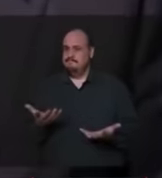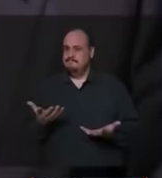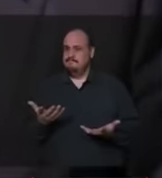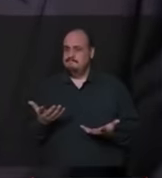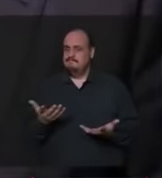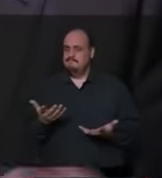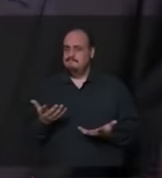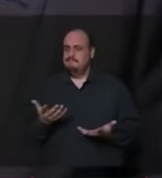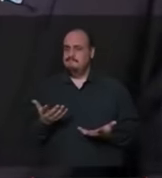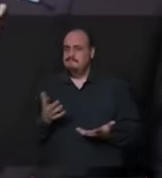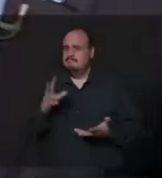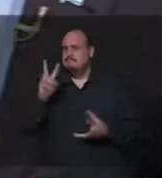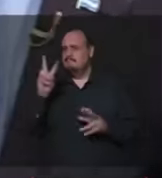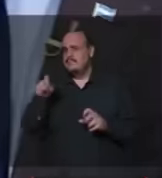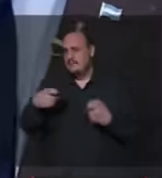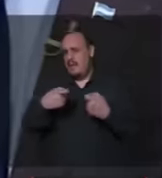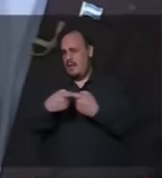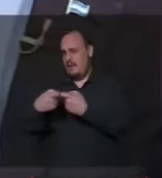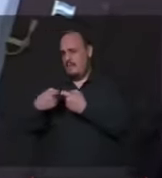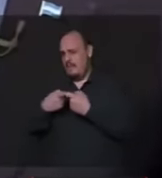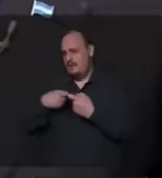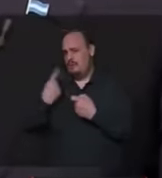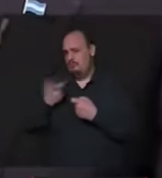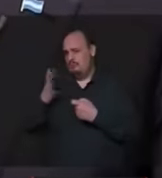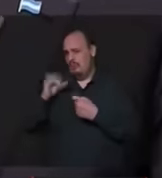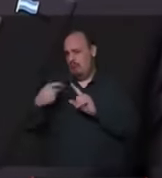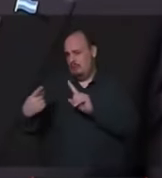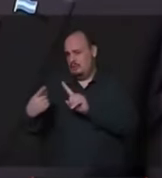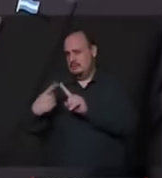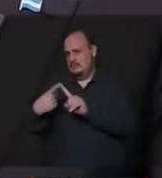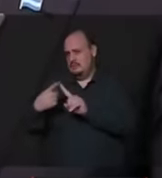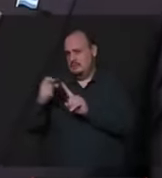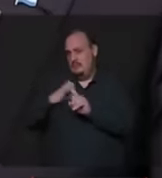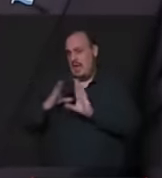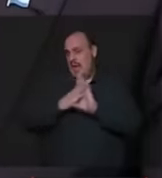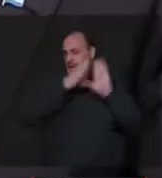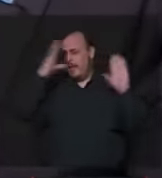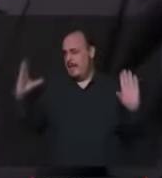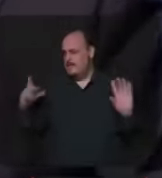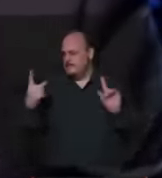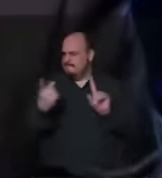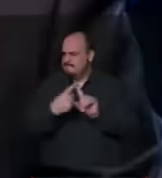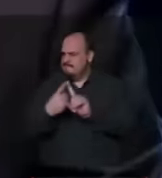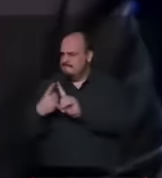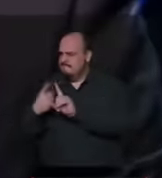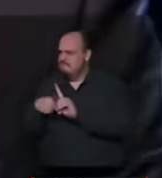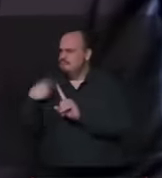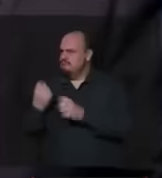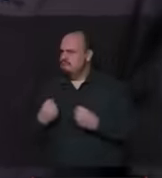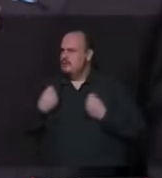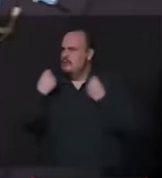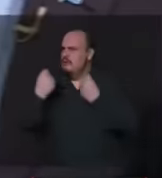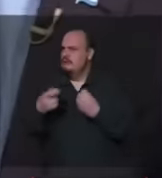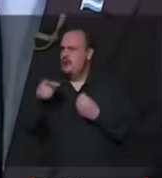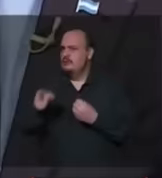ideario del vínculo con las empresas, nosotros a lo largo de este año hicimos un esfuerzo que nos permitió que todos los meses crezcamos